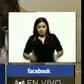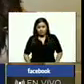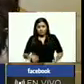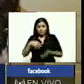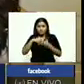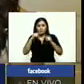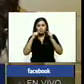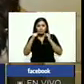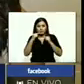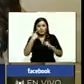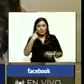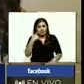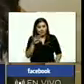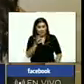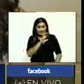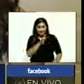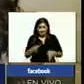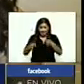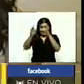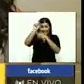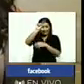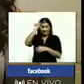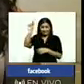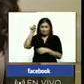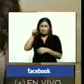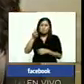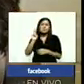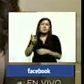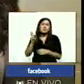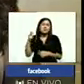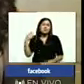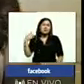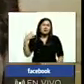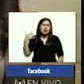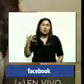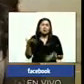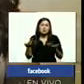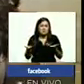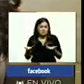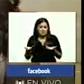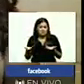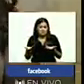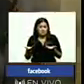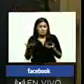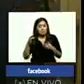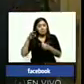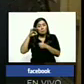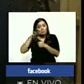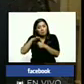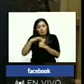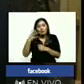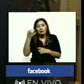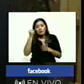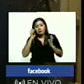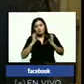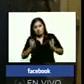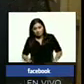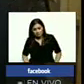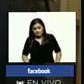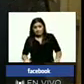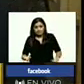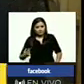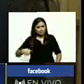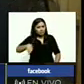ejemplo las instituciones siguen siendo las mismas las formas de acceder al poder siguen siendo las mismas los jóvenes sí deben de